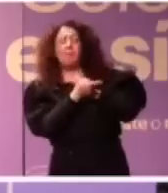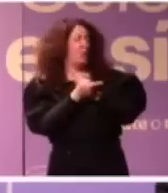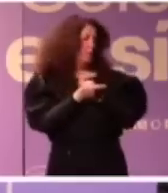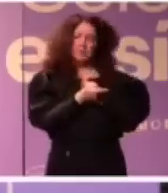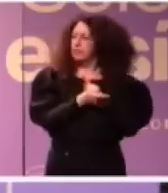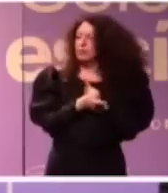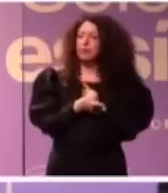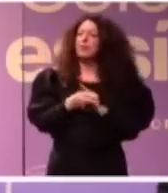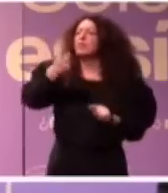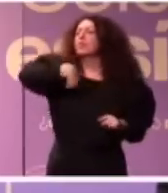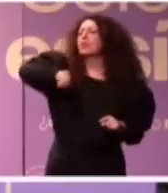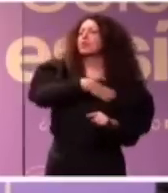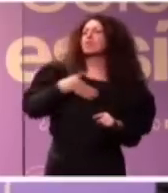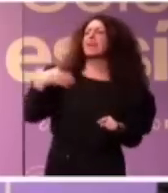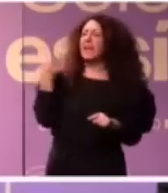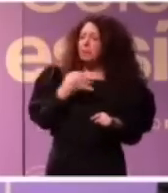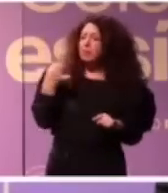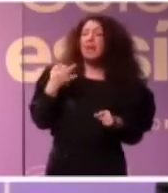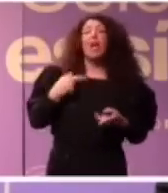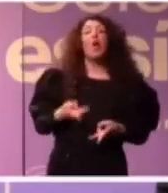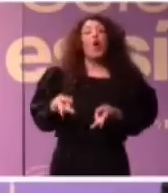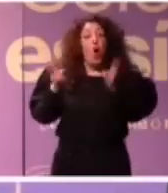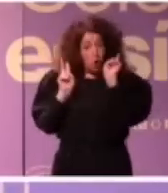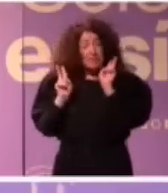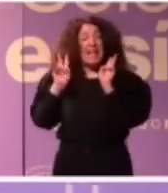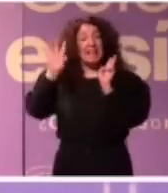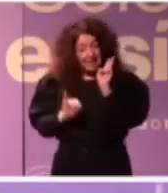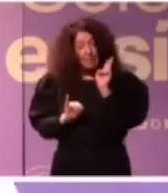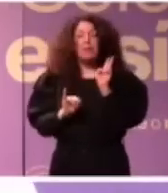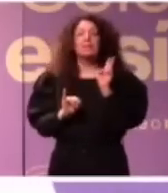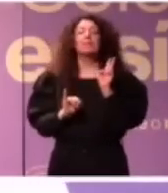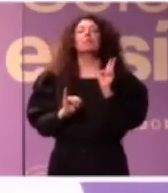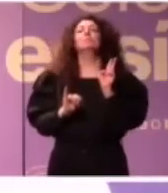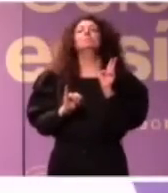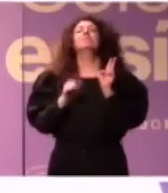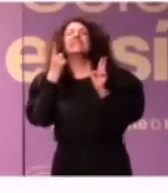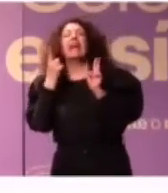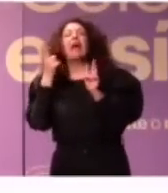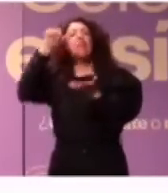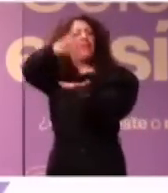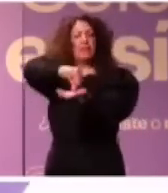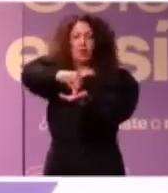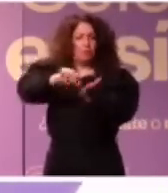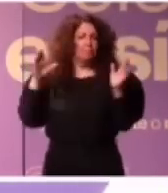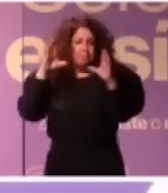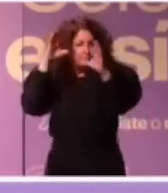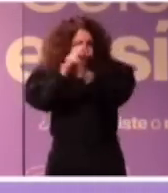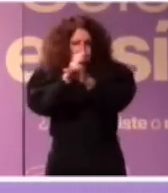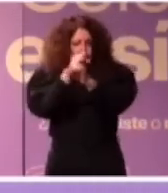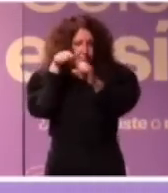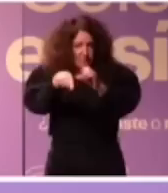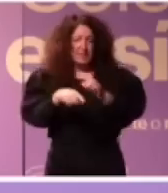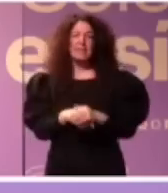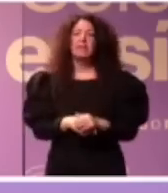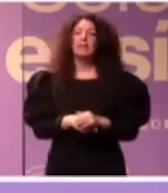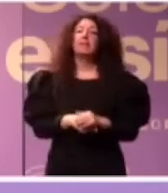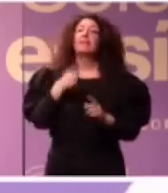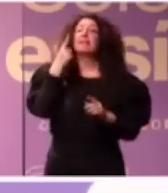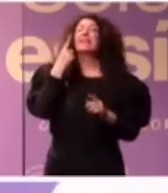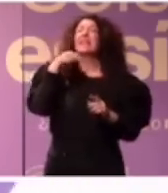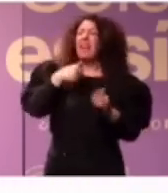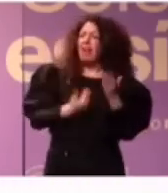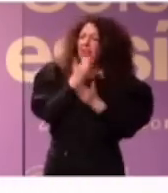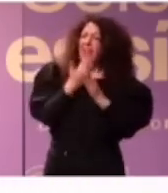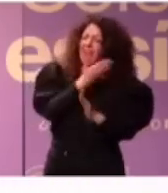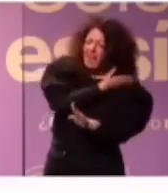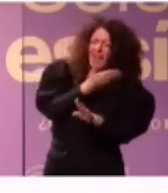Lo que queremos es que el consentimiento siga en el centro. Y con esto termino. Están siendo días